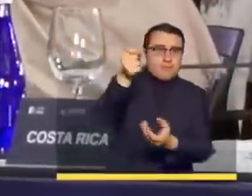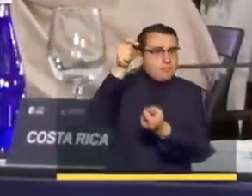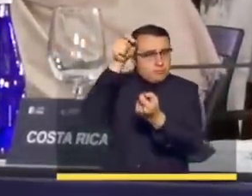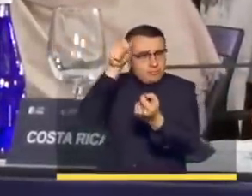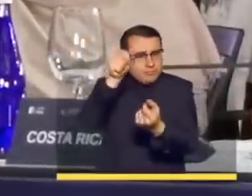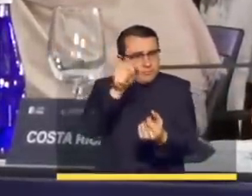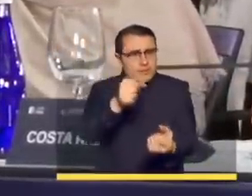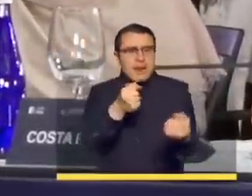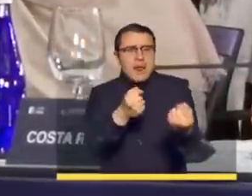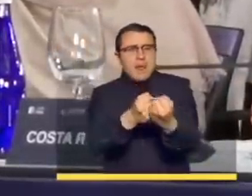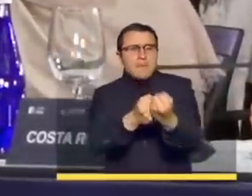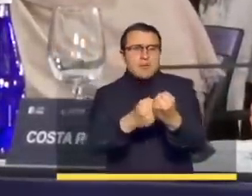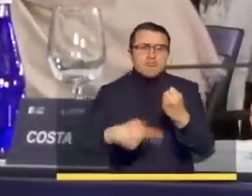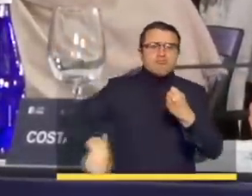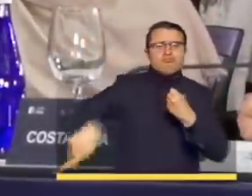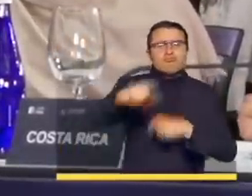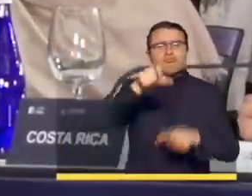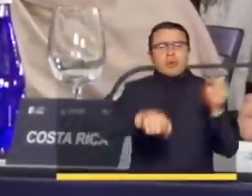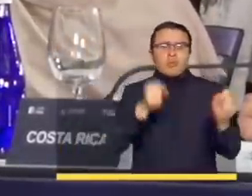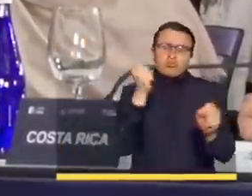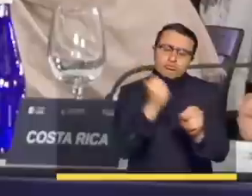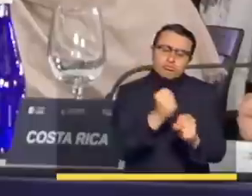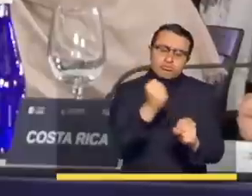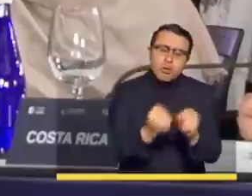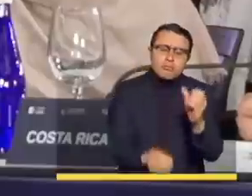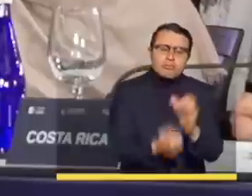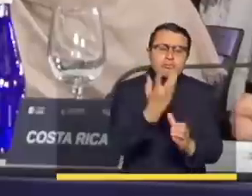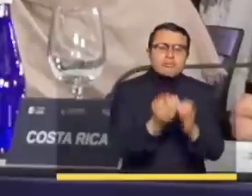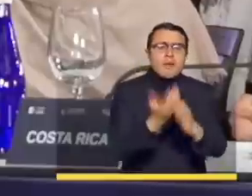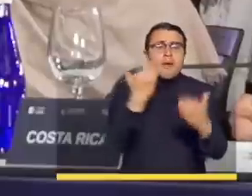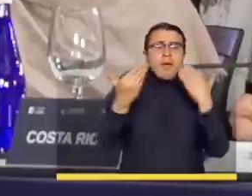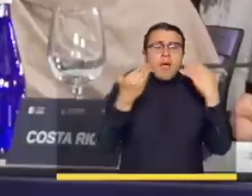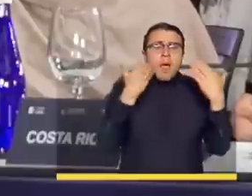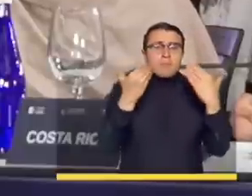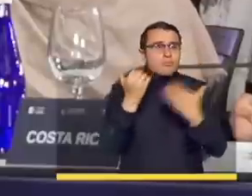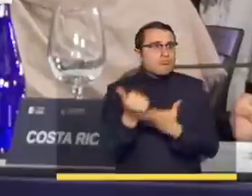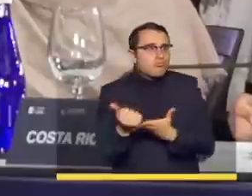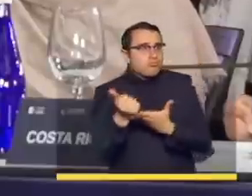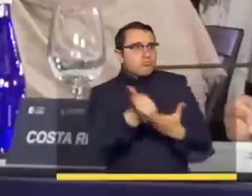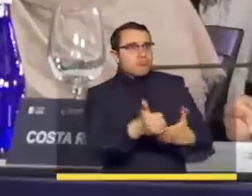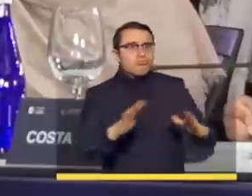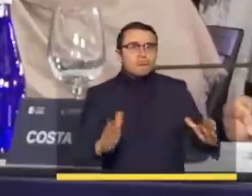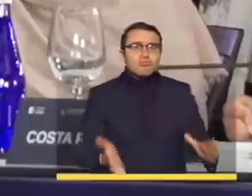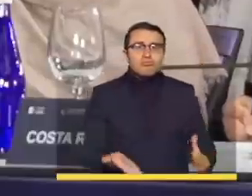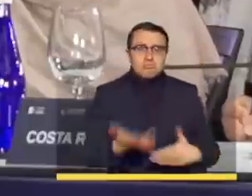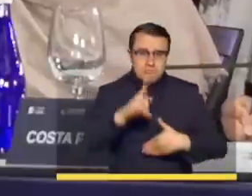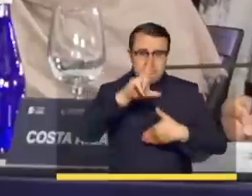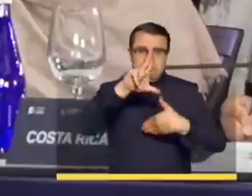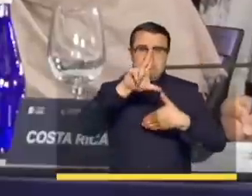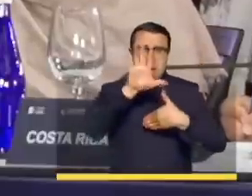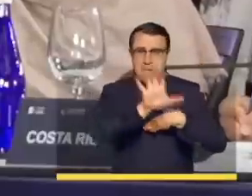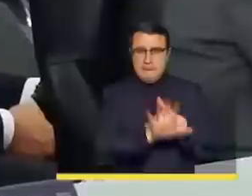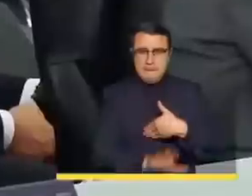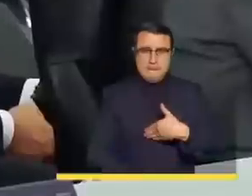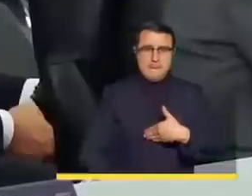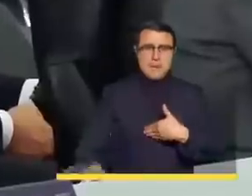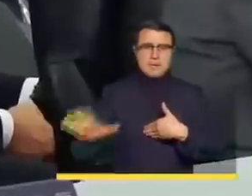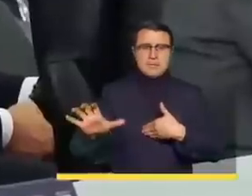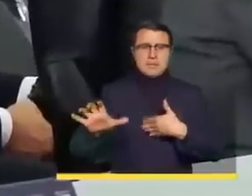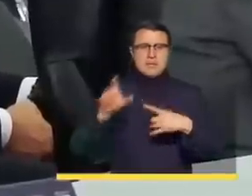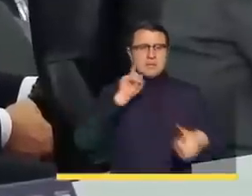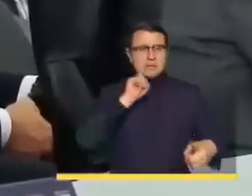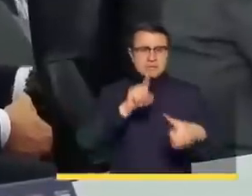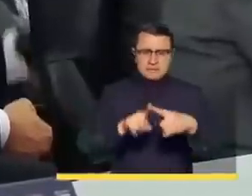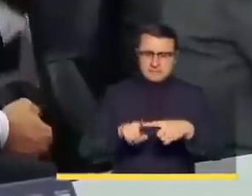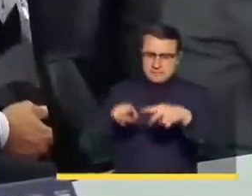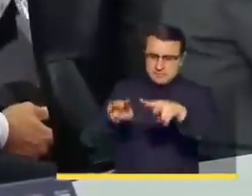apoyar más la actividad productiva del campo en nuestros países, para sustituir